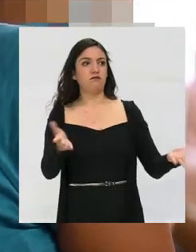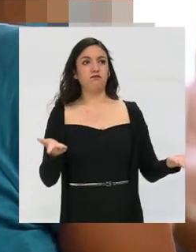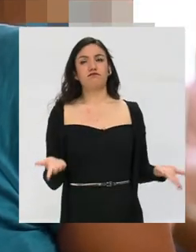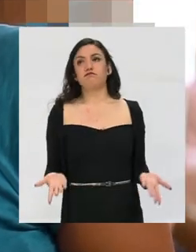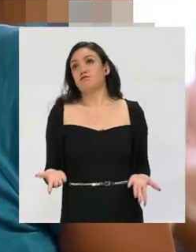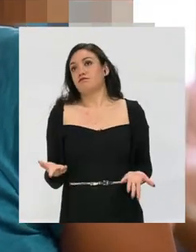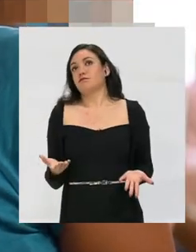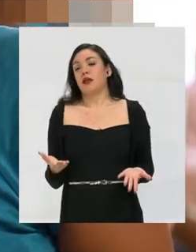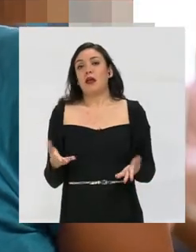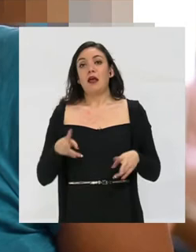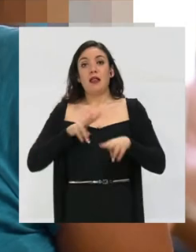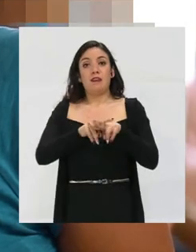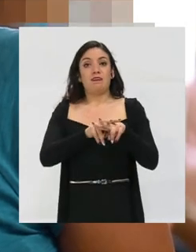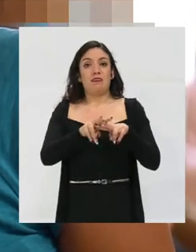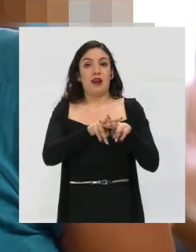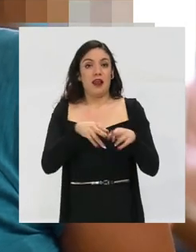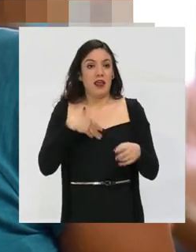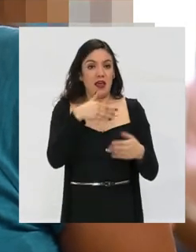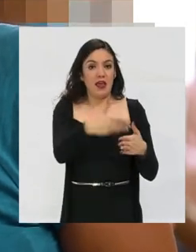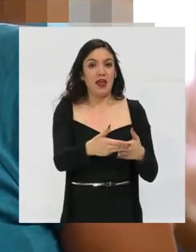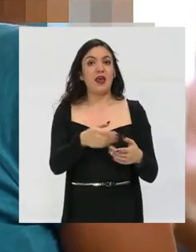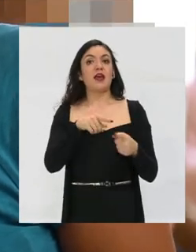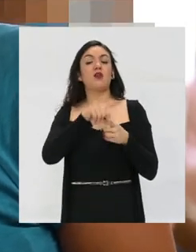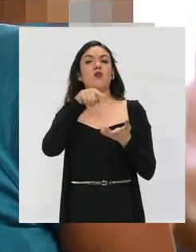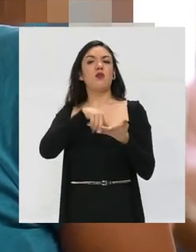vivía en las calles, me quedaba tirada